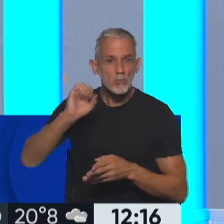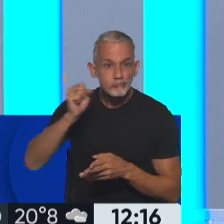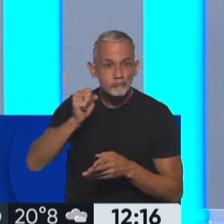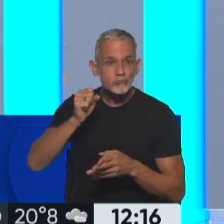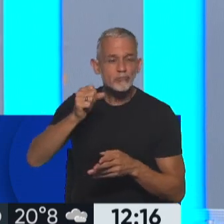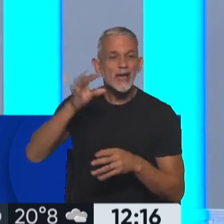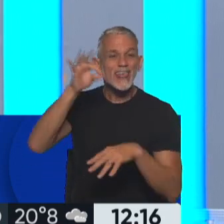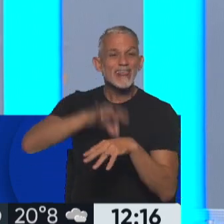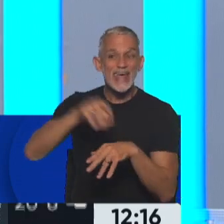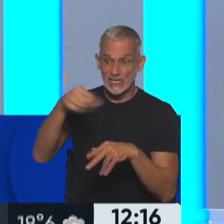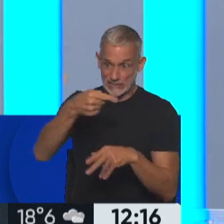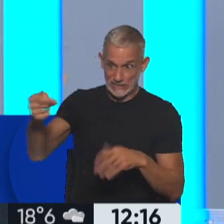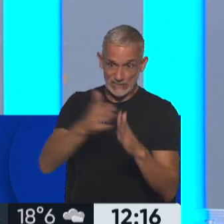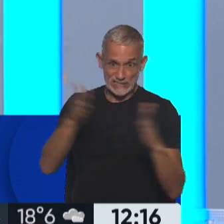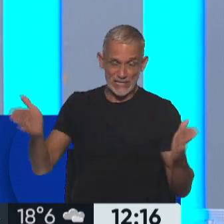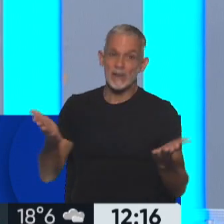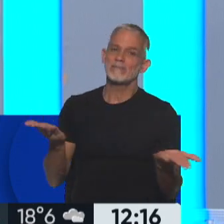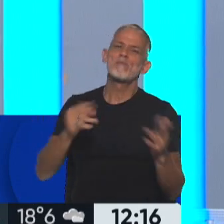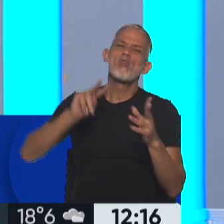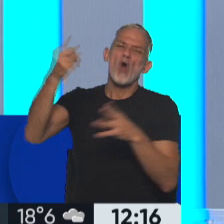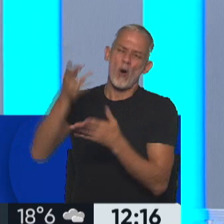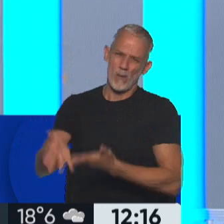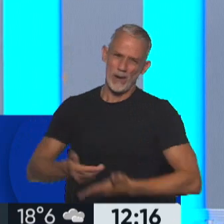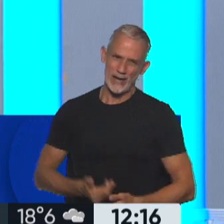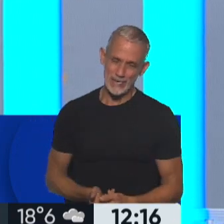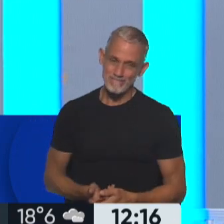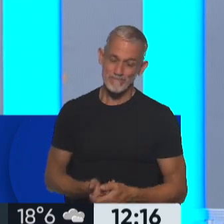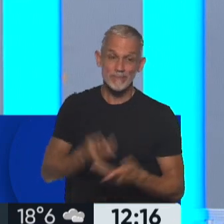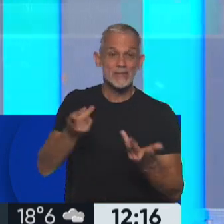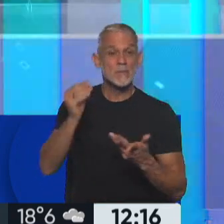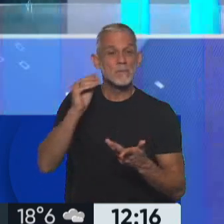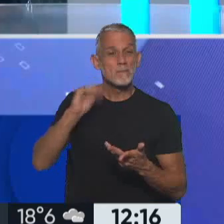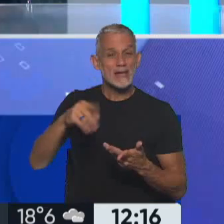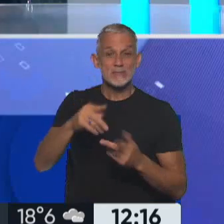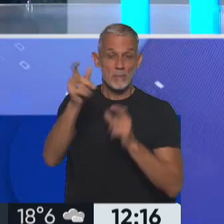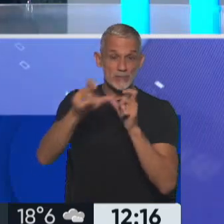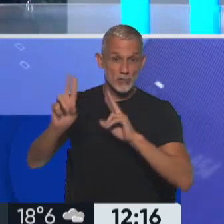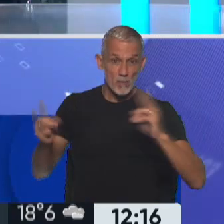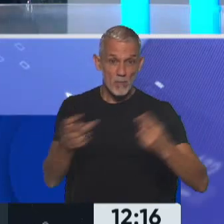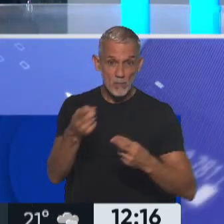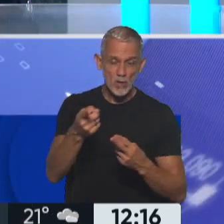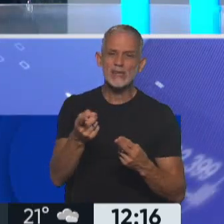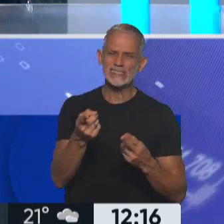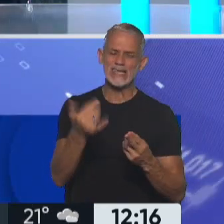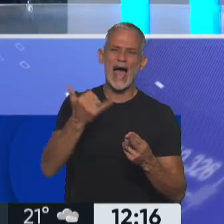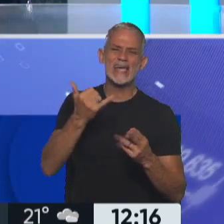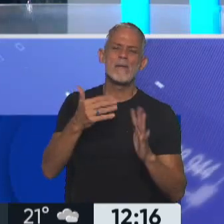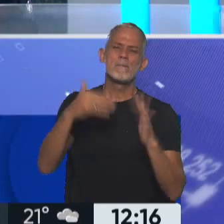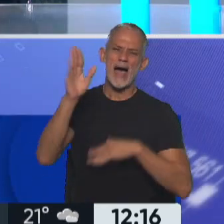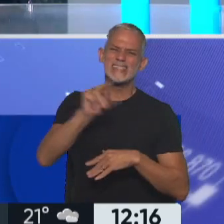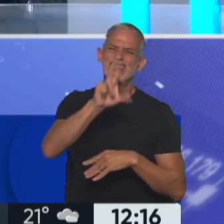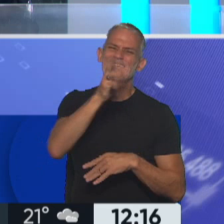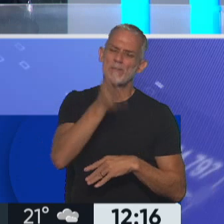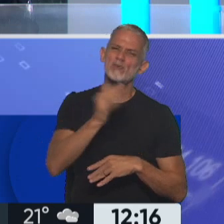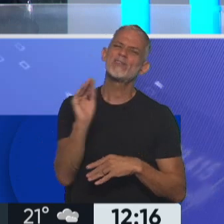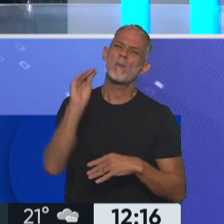efectivamente el dengue en esta semana probablemente haya sido el doble. A esto hay que agregarle que los fallecidos siempre hay un subregistro que no es menor del